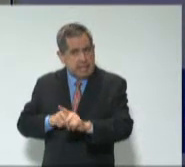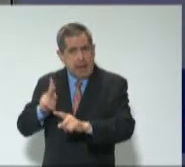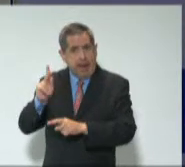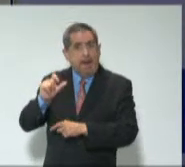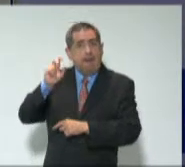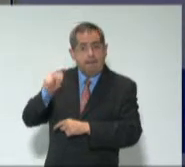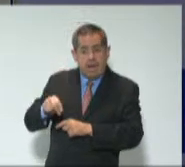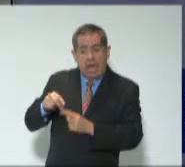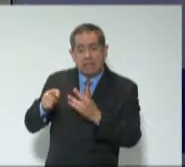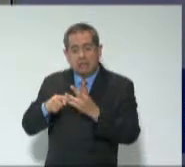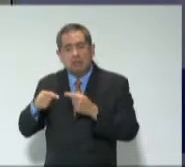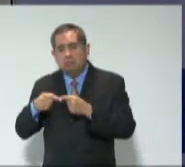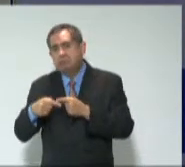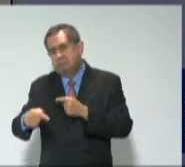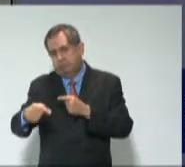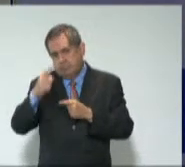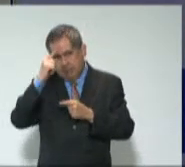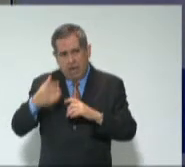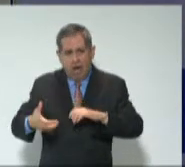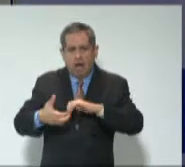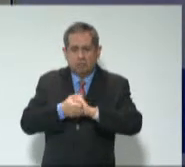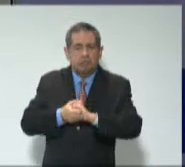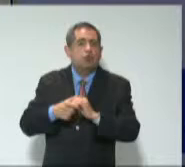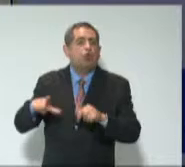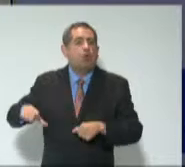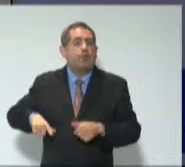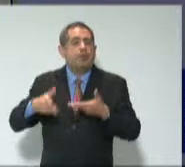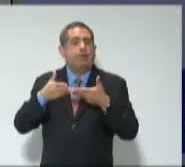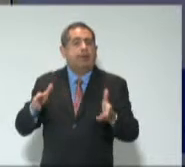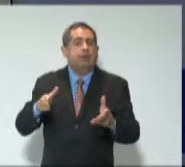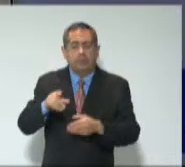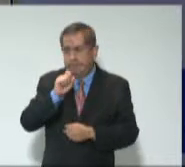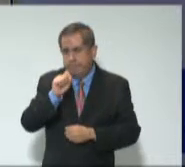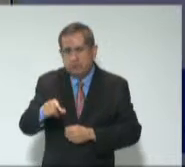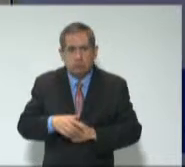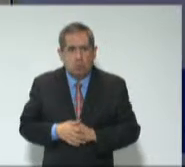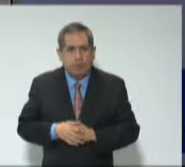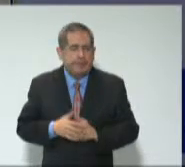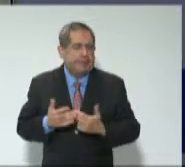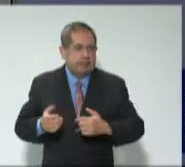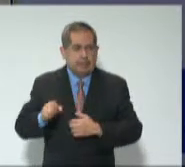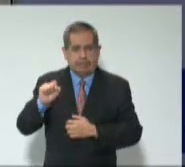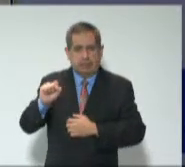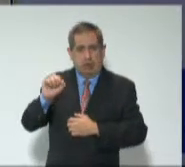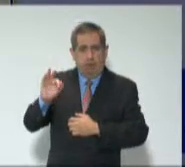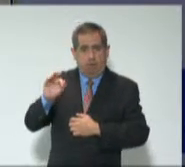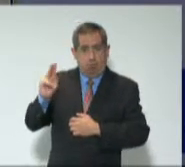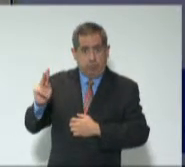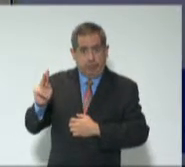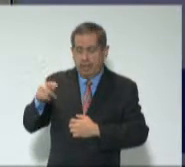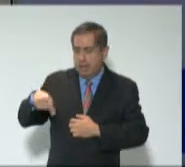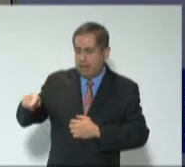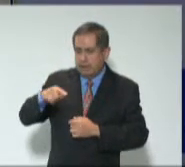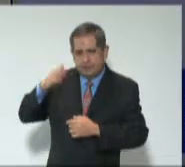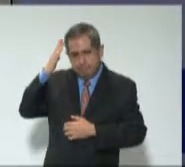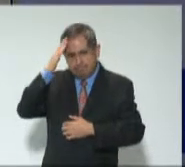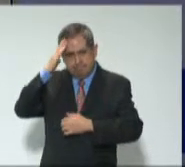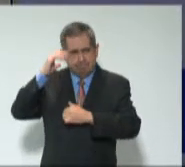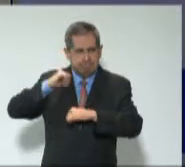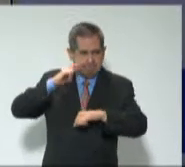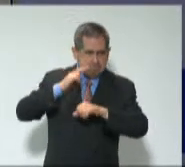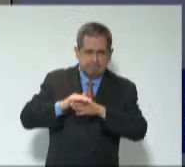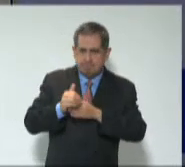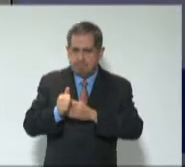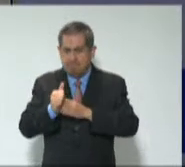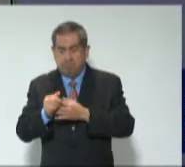acción de la alianza para el gobierno abierto donde la secretaría de la función pública ha tenido un liderazgo